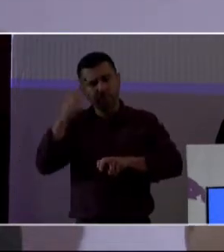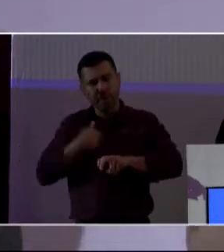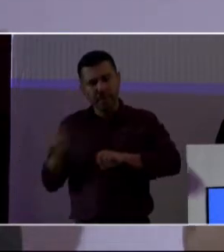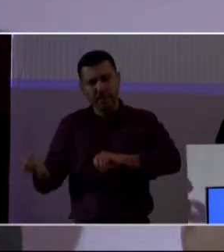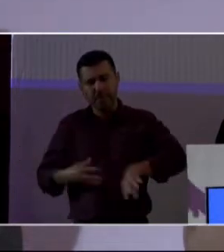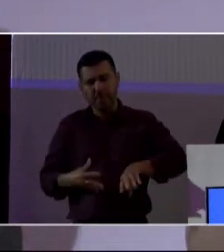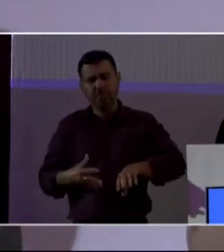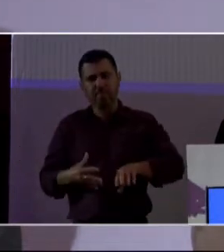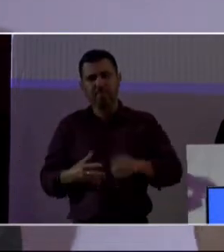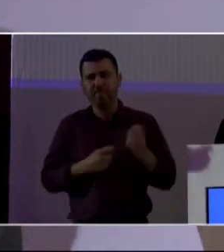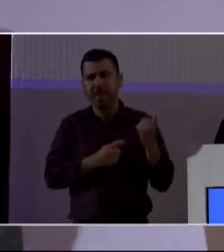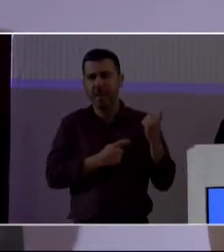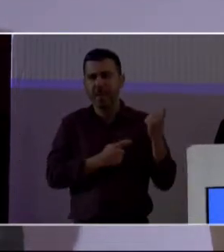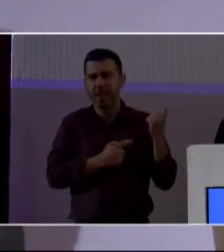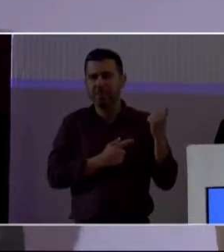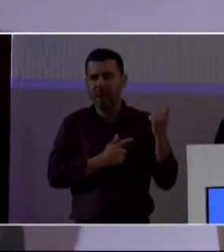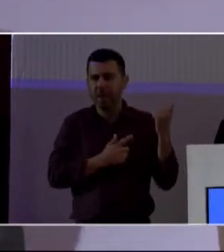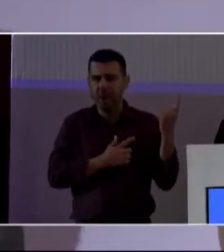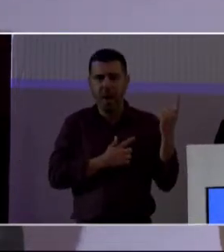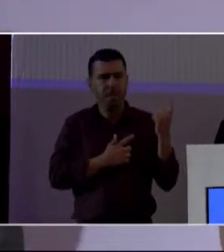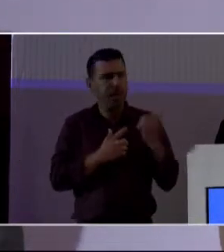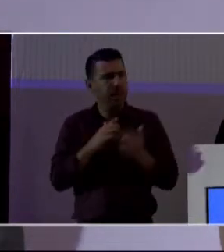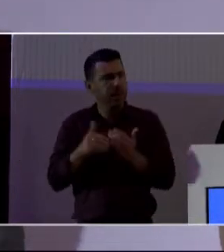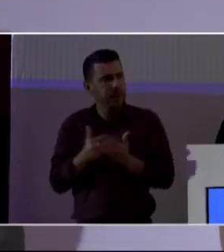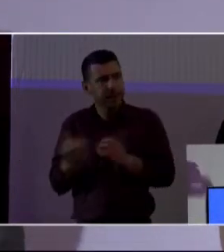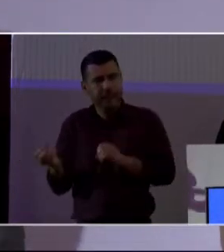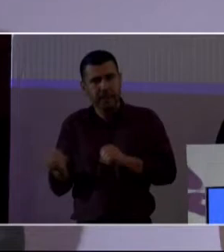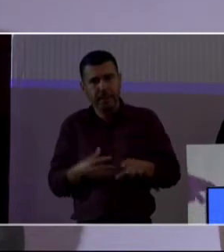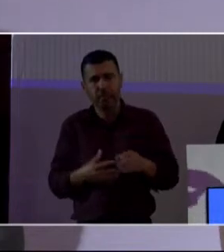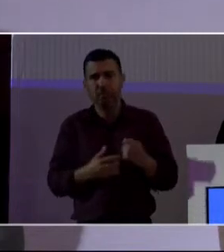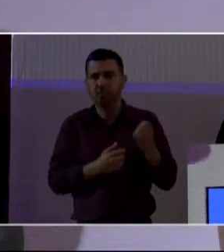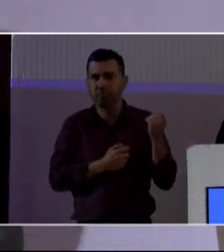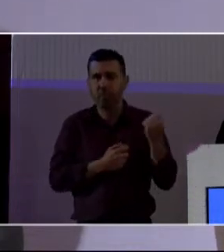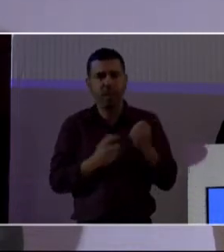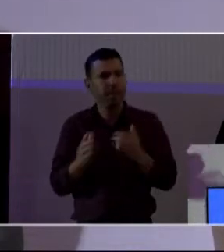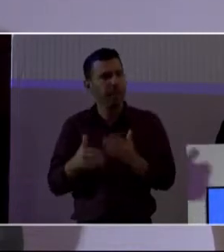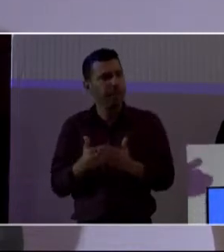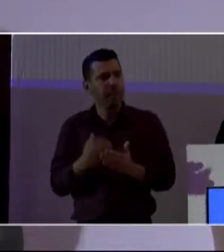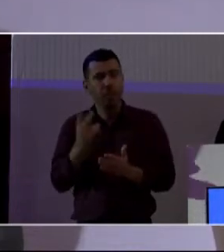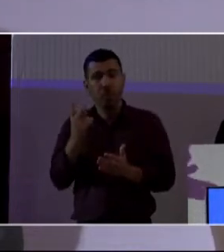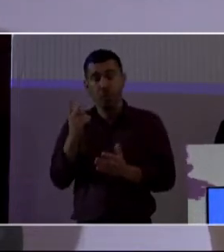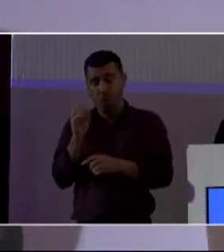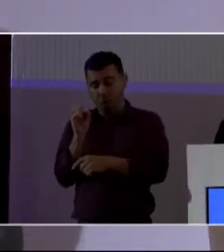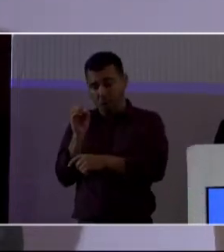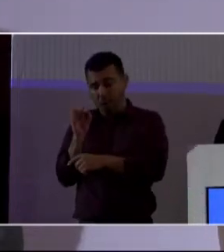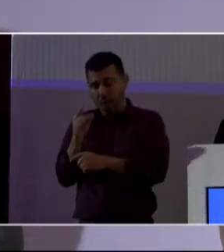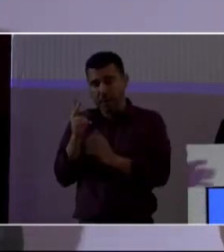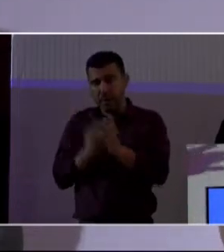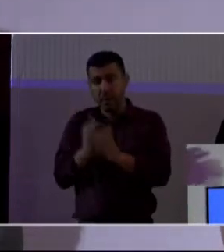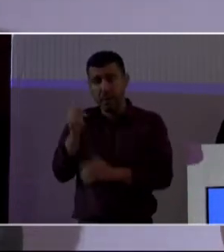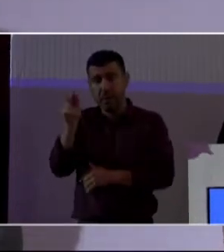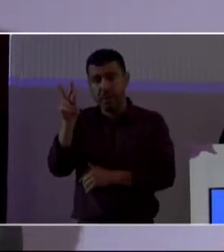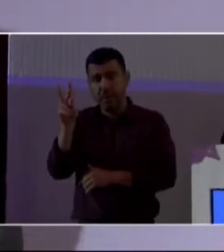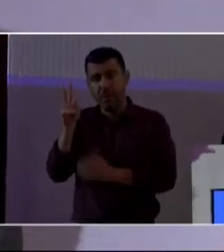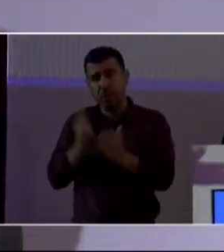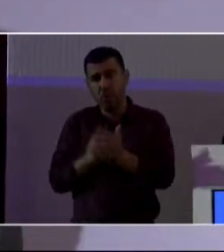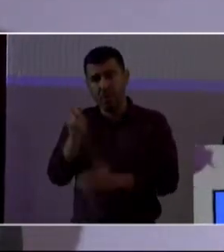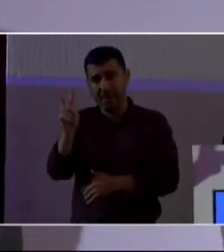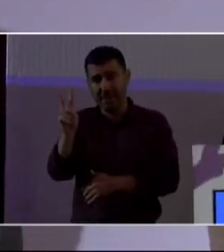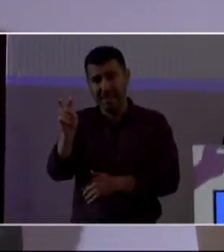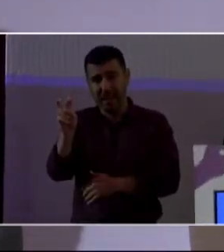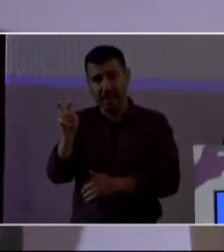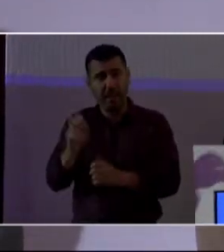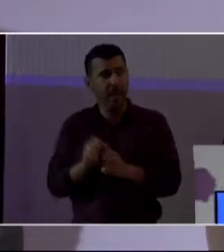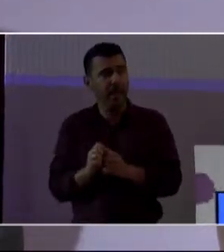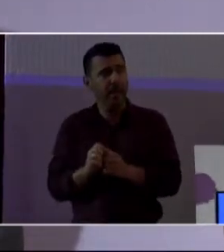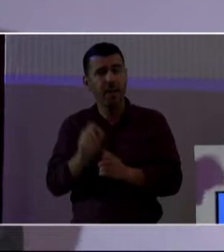reincorporación, cumpliendo un poco lo que había dicho la novena conferencia en el 2017, en el 2007. En el 2007 las FARC dijo hay que